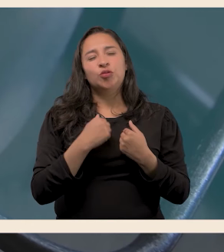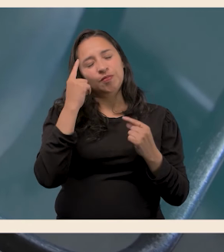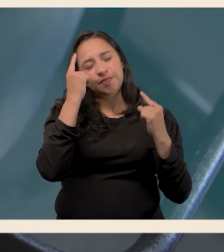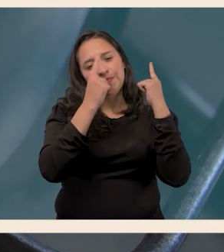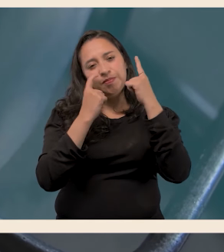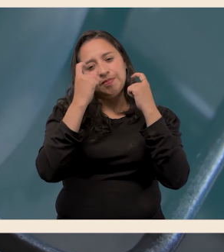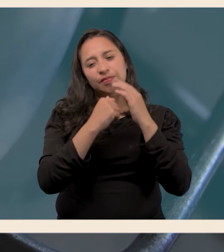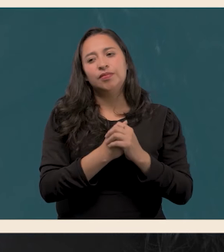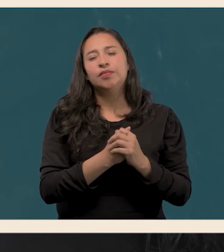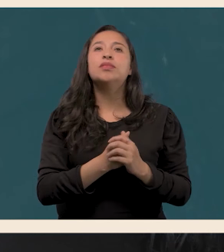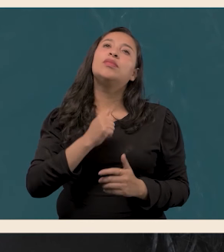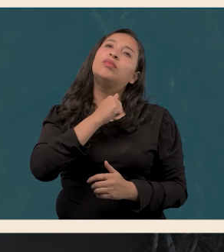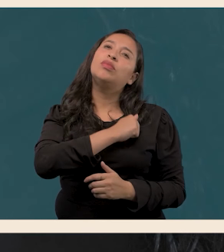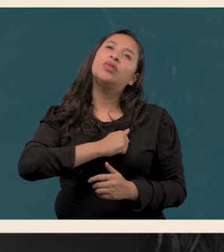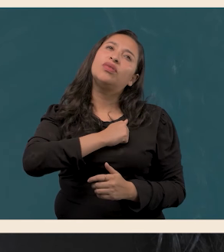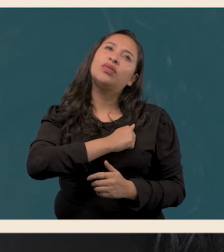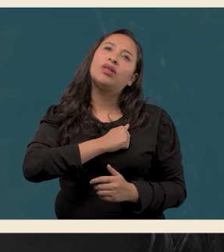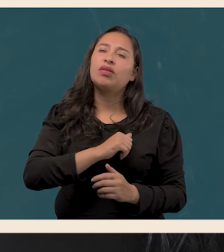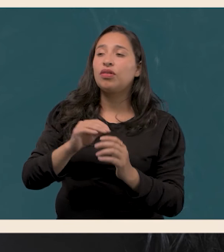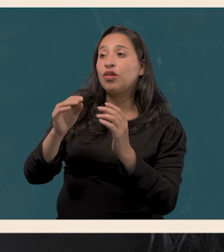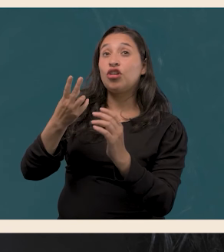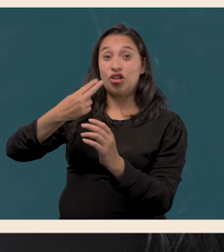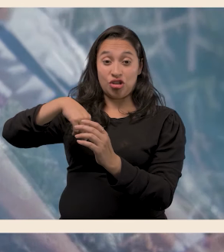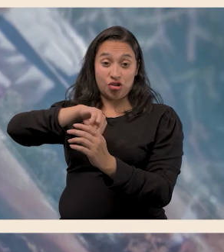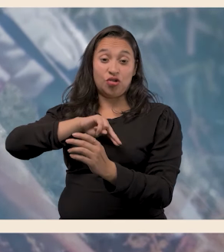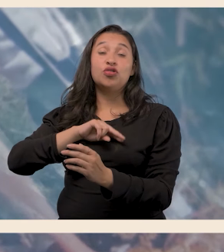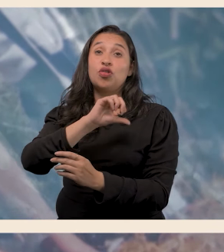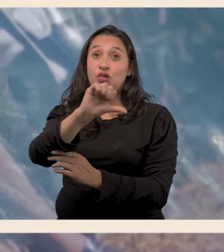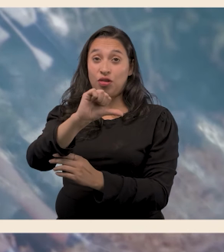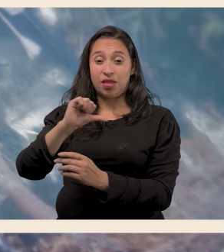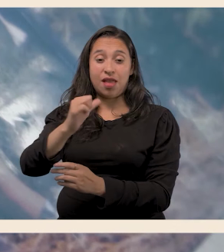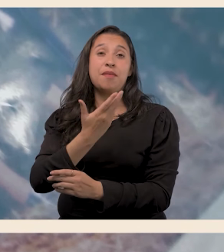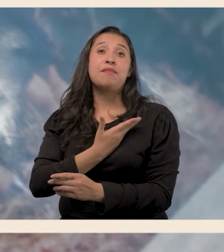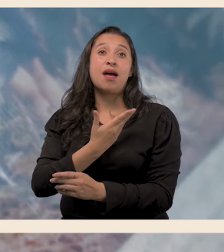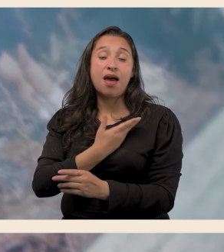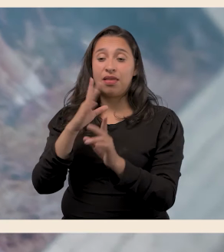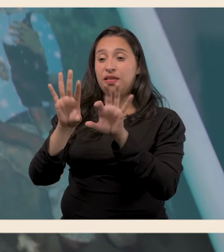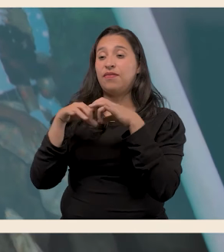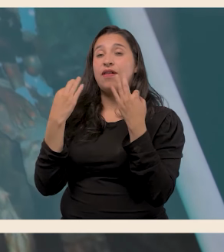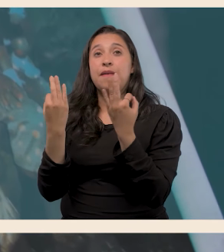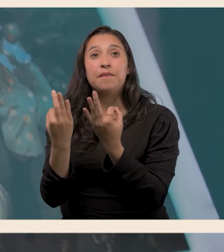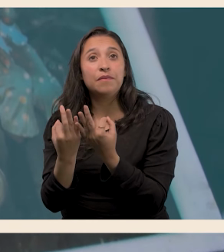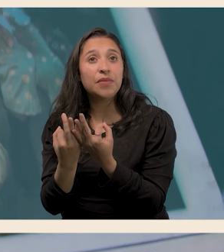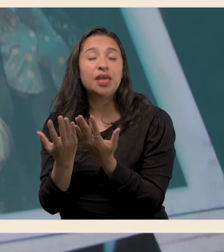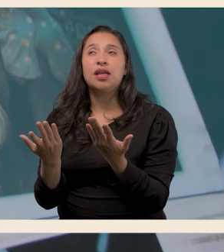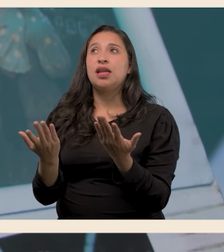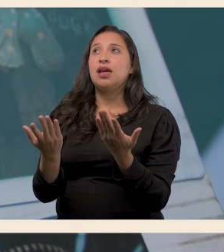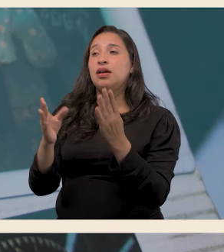que por favor siempre nos tengan en cuenta a nosotras como madres, como